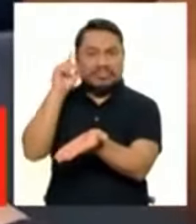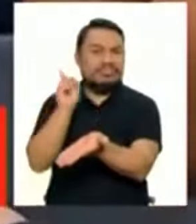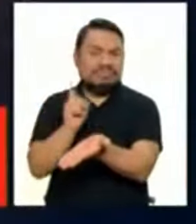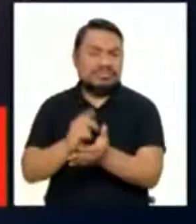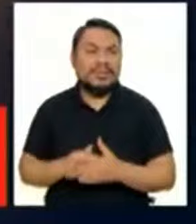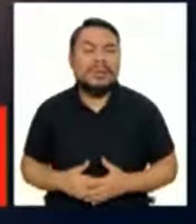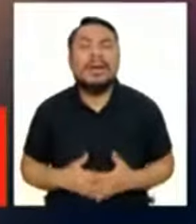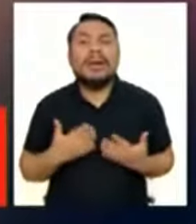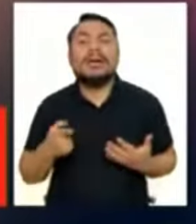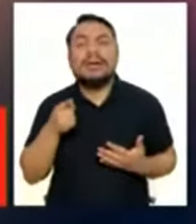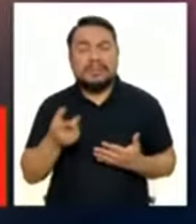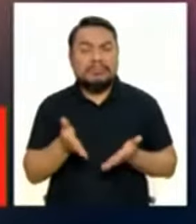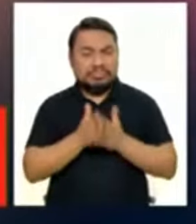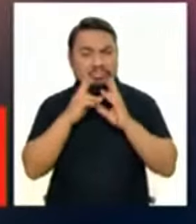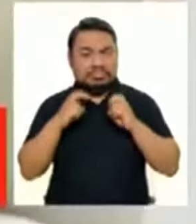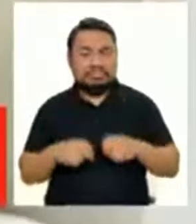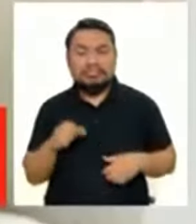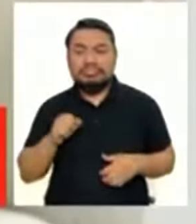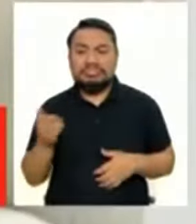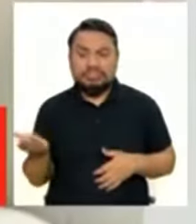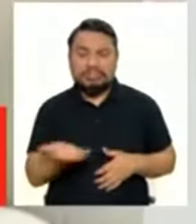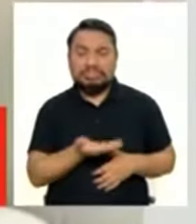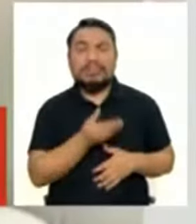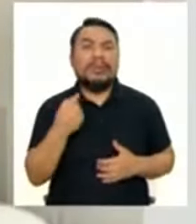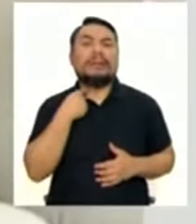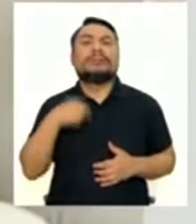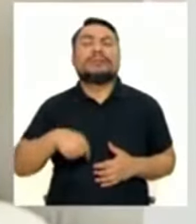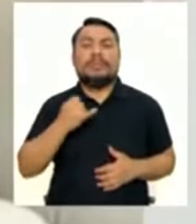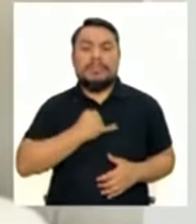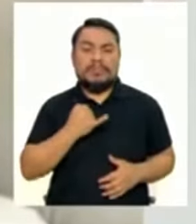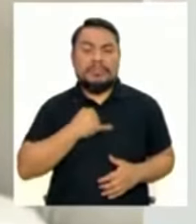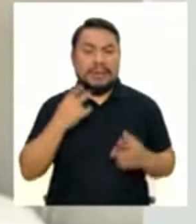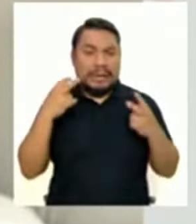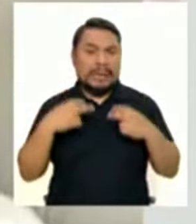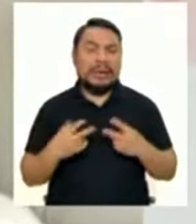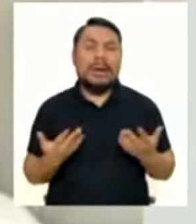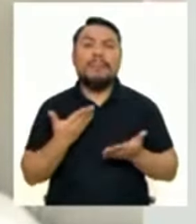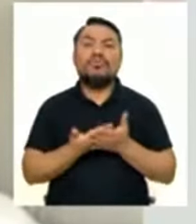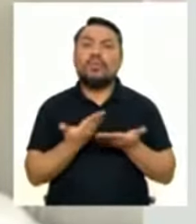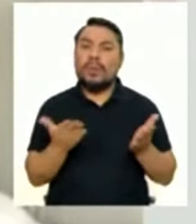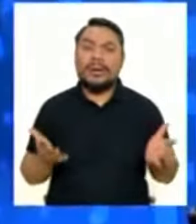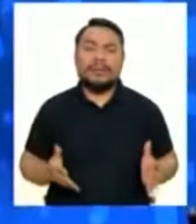se investiguen estos casos porque considera que perjudican su imagen sin pruebas.